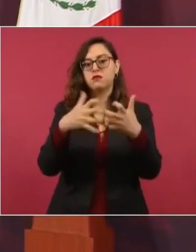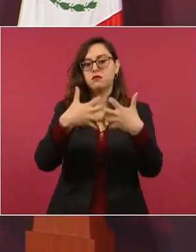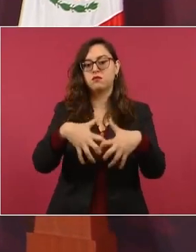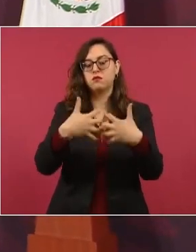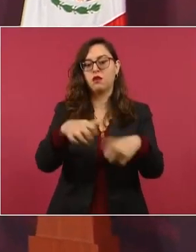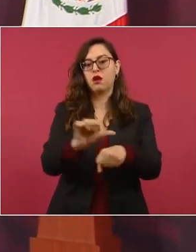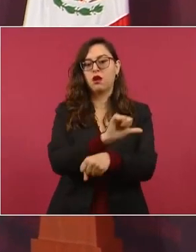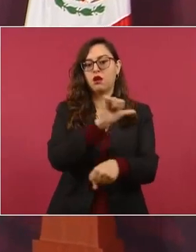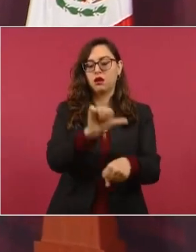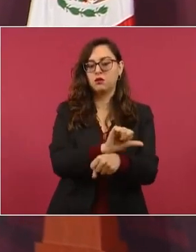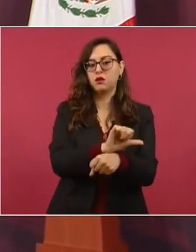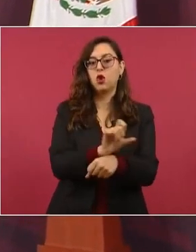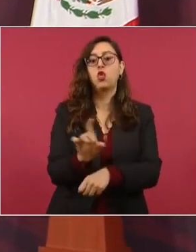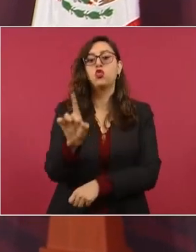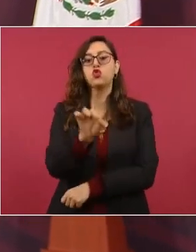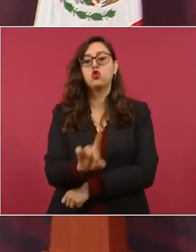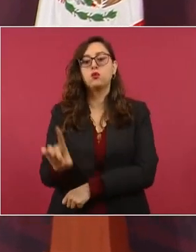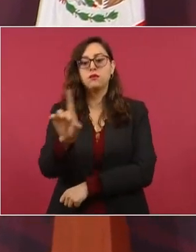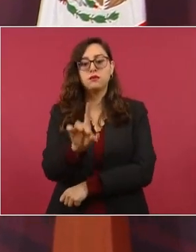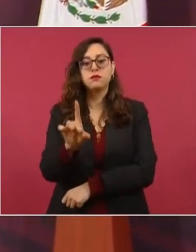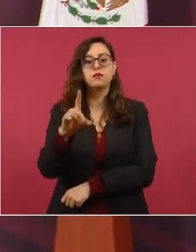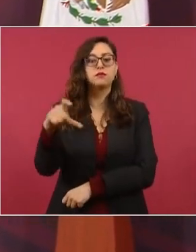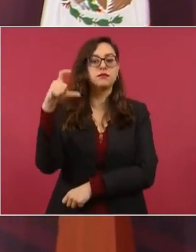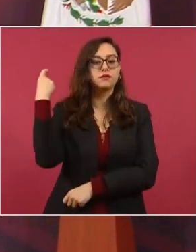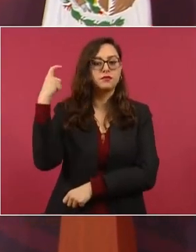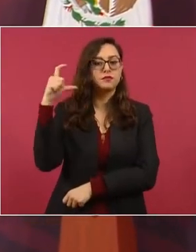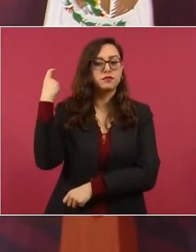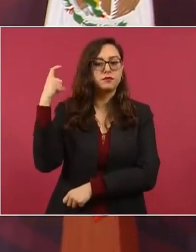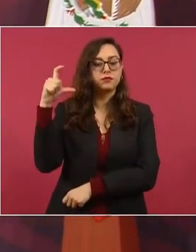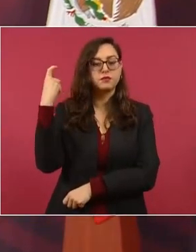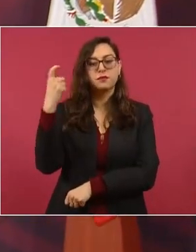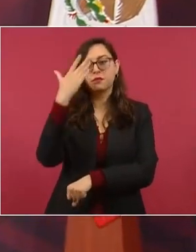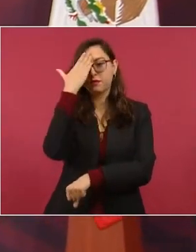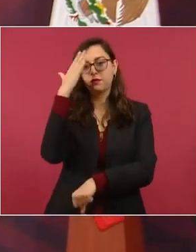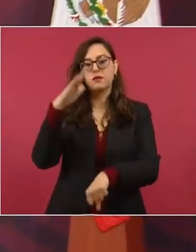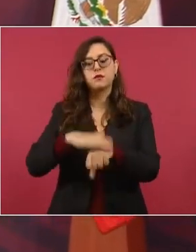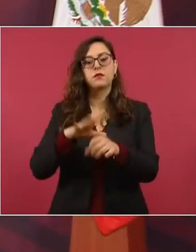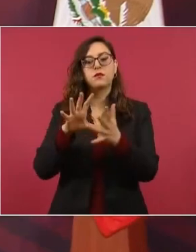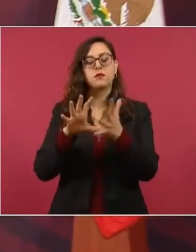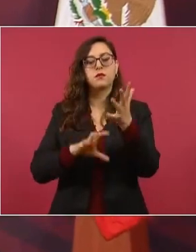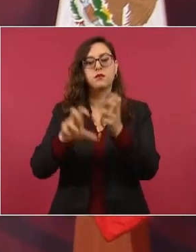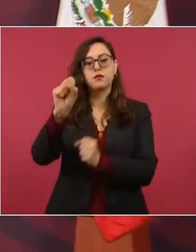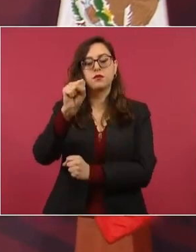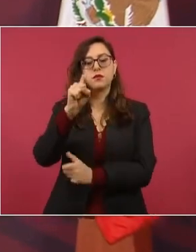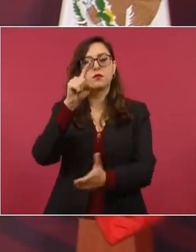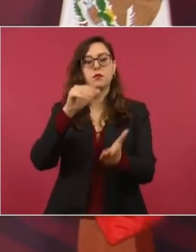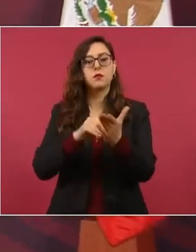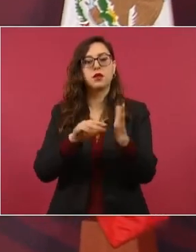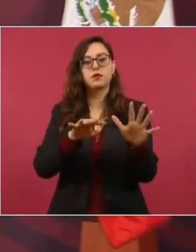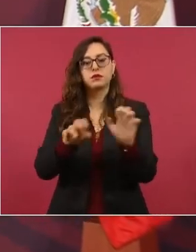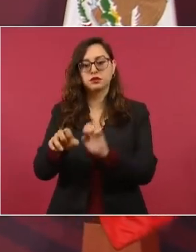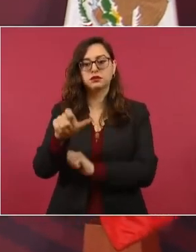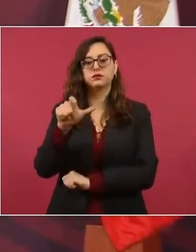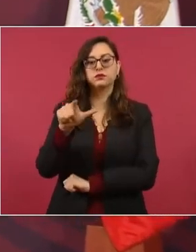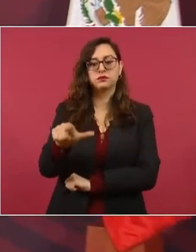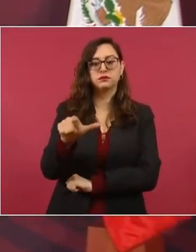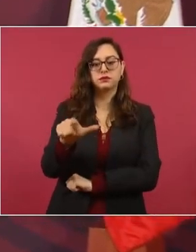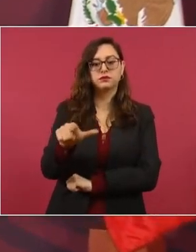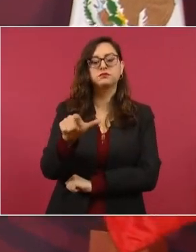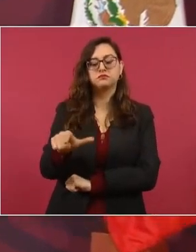y el domingo Querétaro, para conmemorar la Constitución del 17. Entonces vamos a